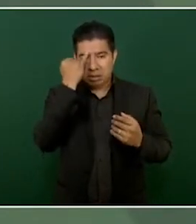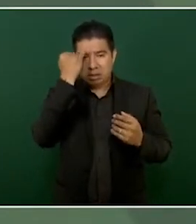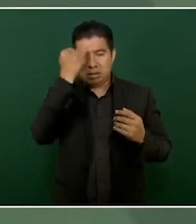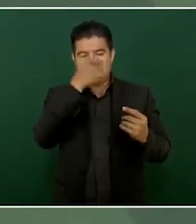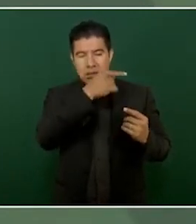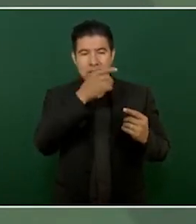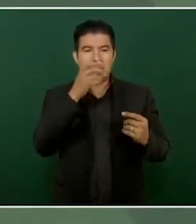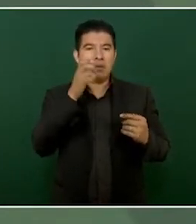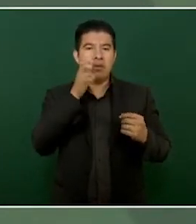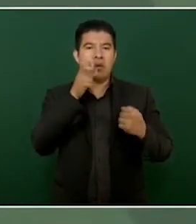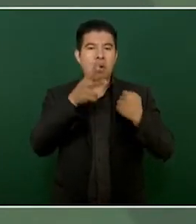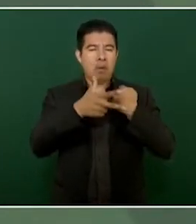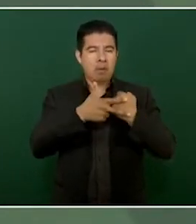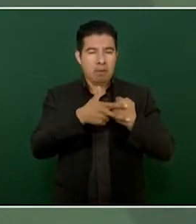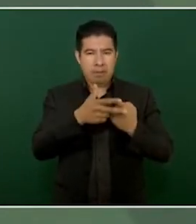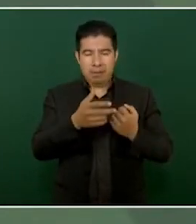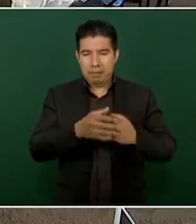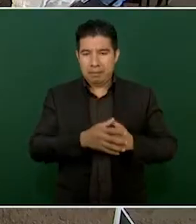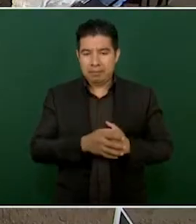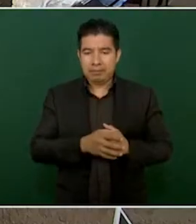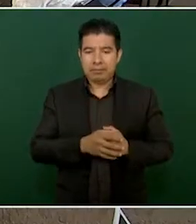de Europa,